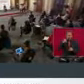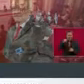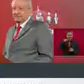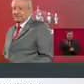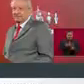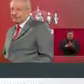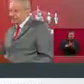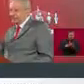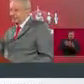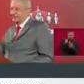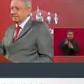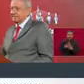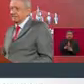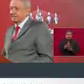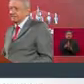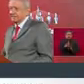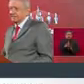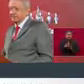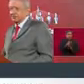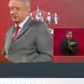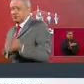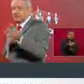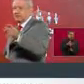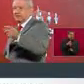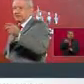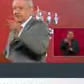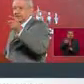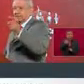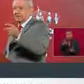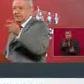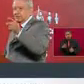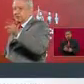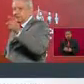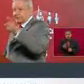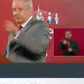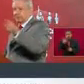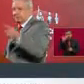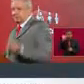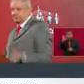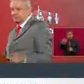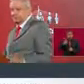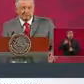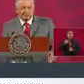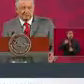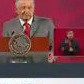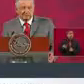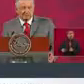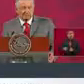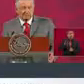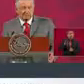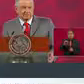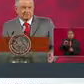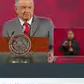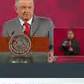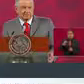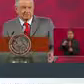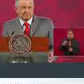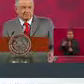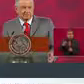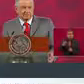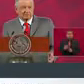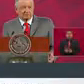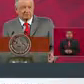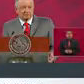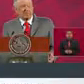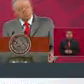por primera vez la calidad del sistema de justicia a través de dos observatorios: calidad de las audiencias y calidad de las